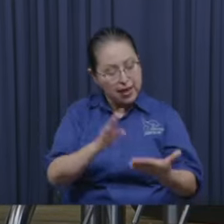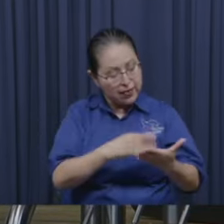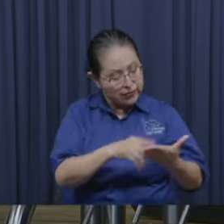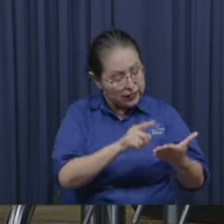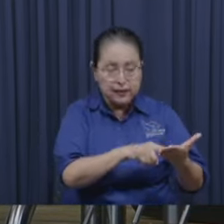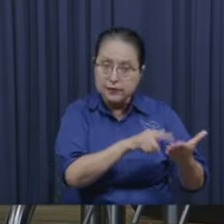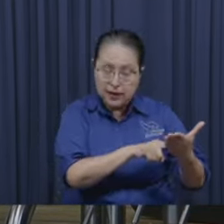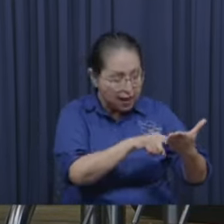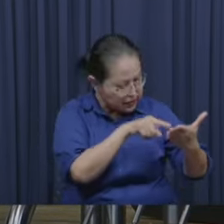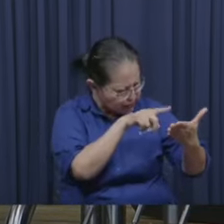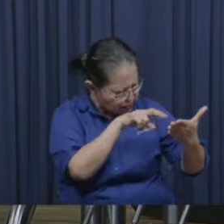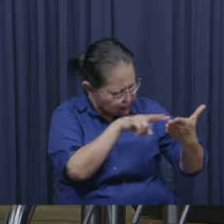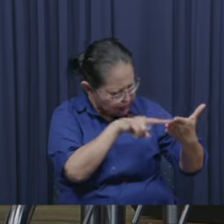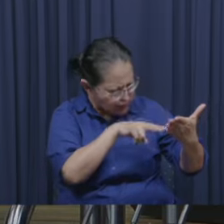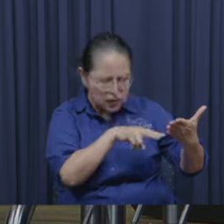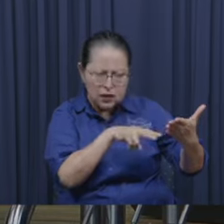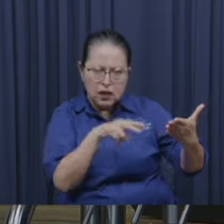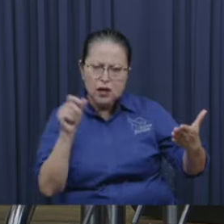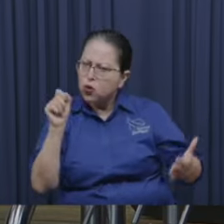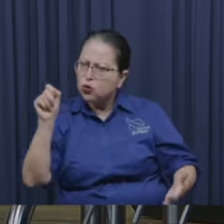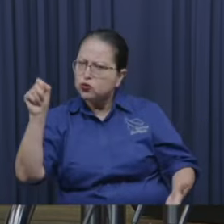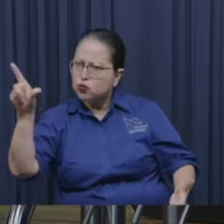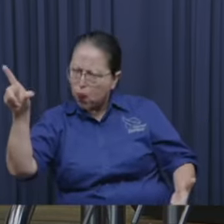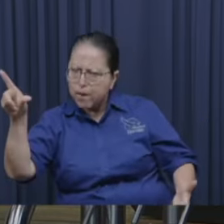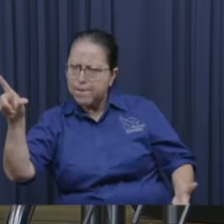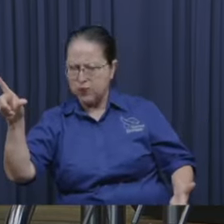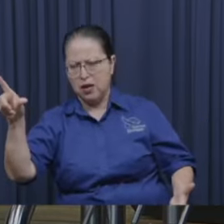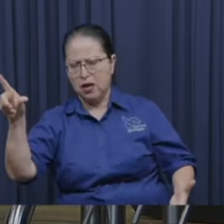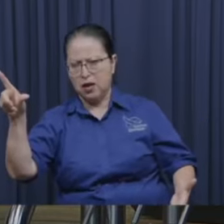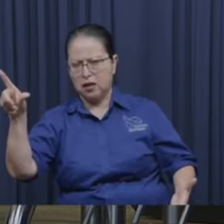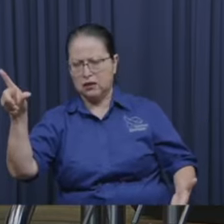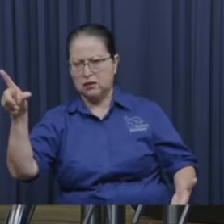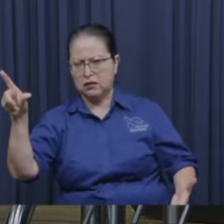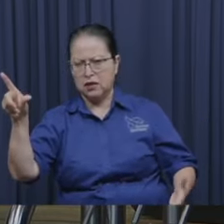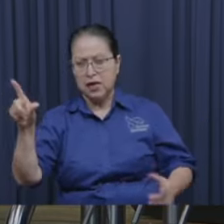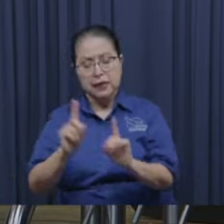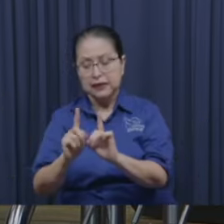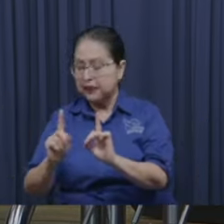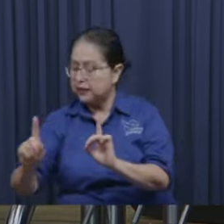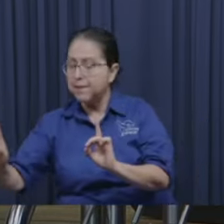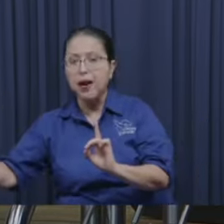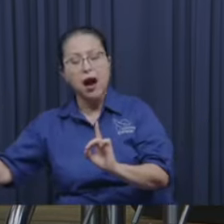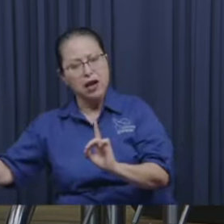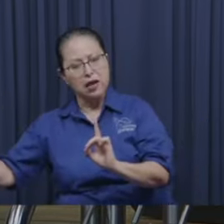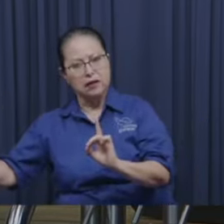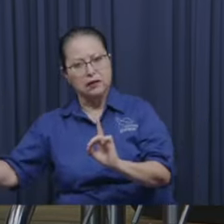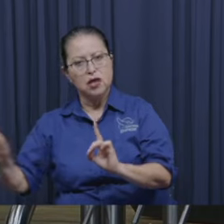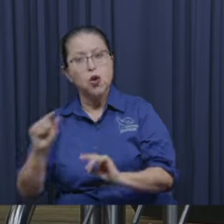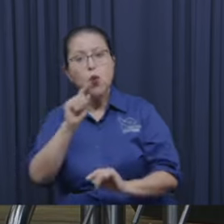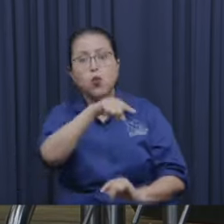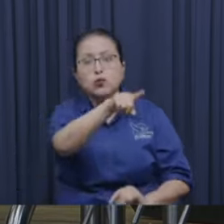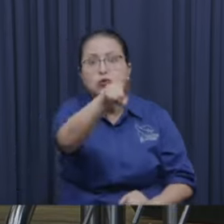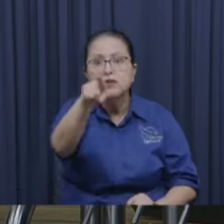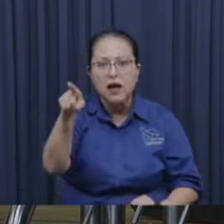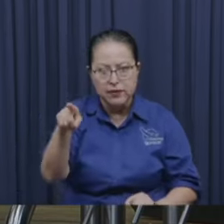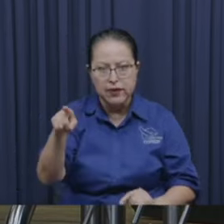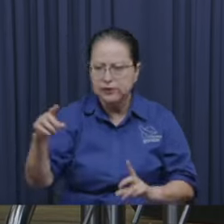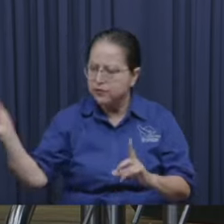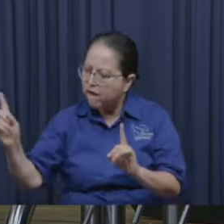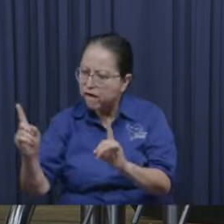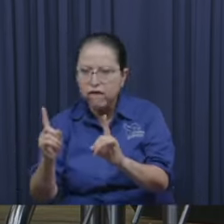no no no sigan la costumbre de algunos que se dejan de congregar No dejando de congregarse Como algunos tienen por